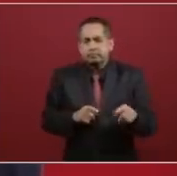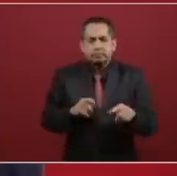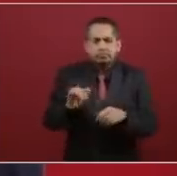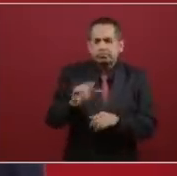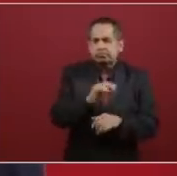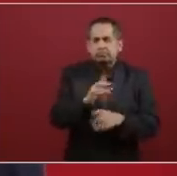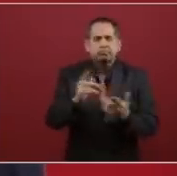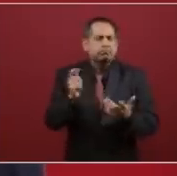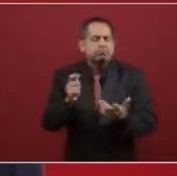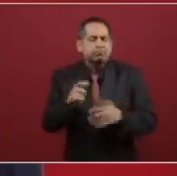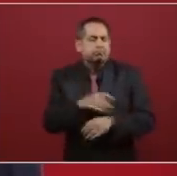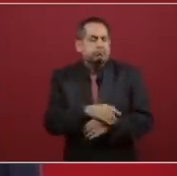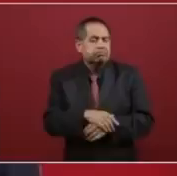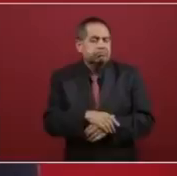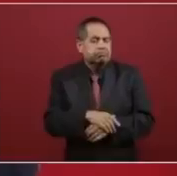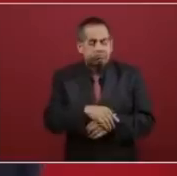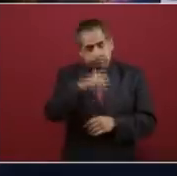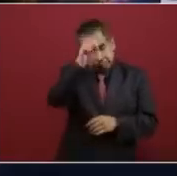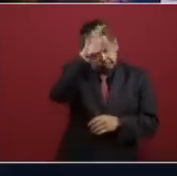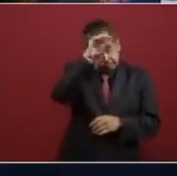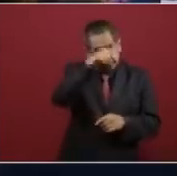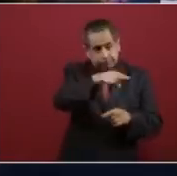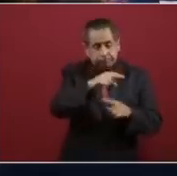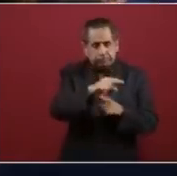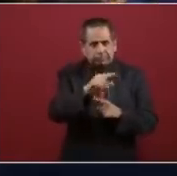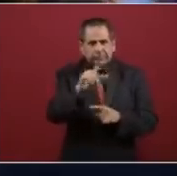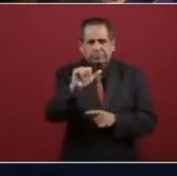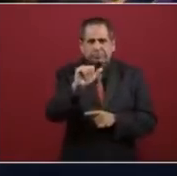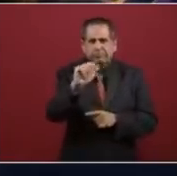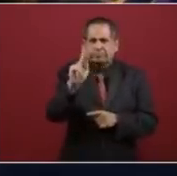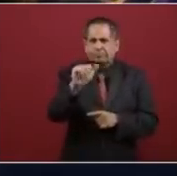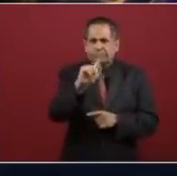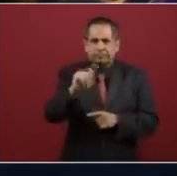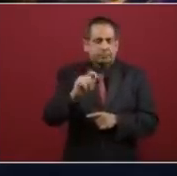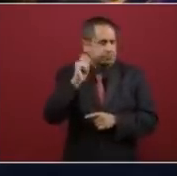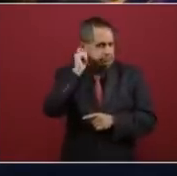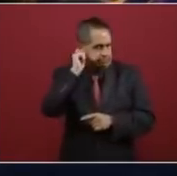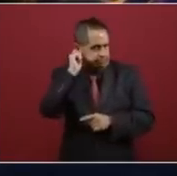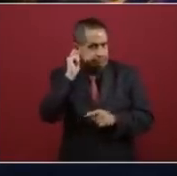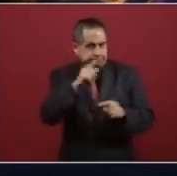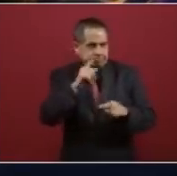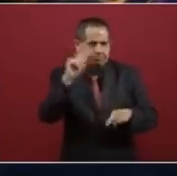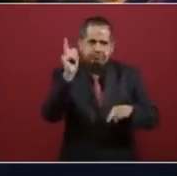cancelación de la mina de La Paz, Baja California Sur,